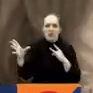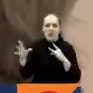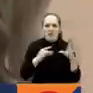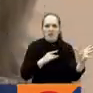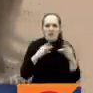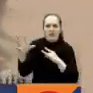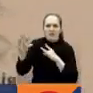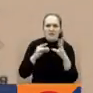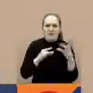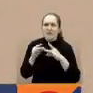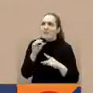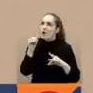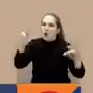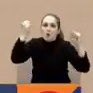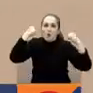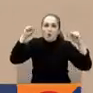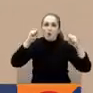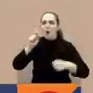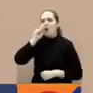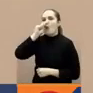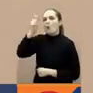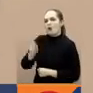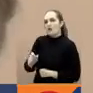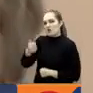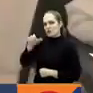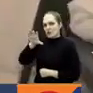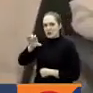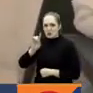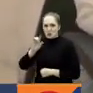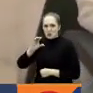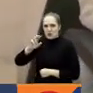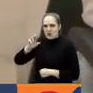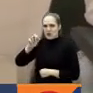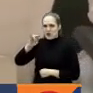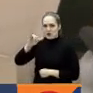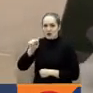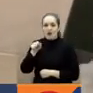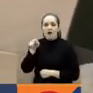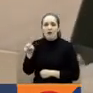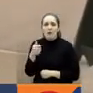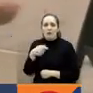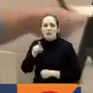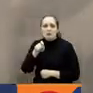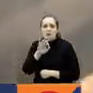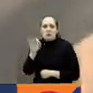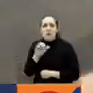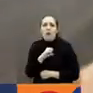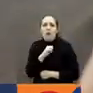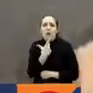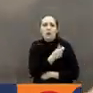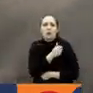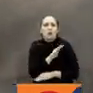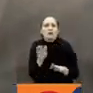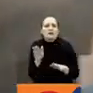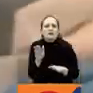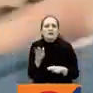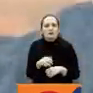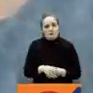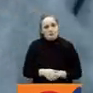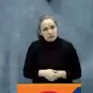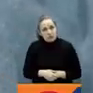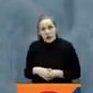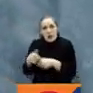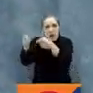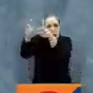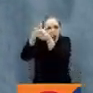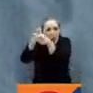de los casos preocupantes es Ucrania. Solo el 16% de la población adulta tiene la pauta de vacunación completa, el segundo más